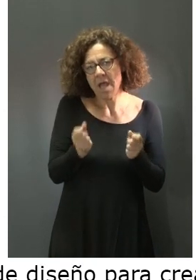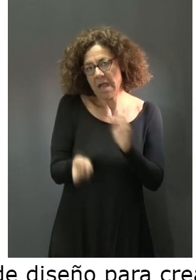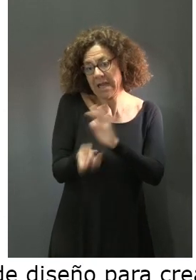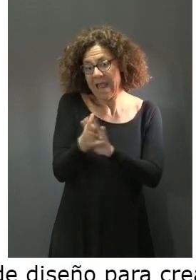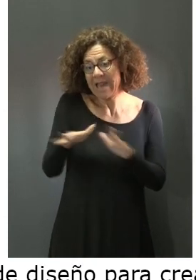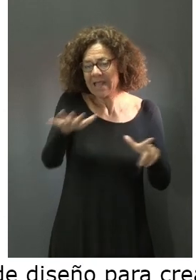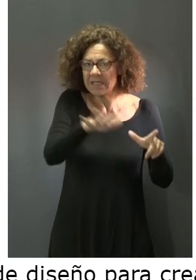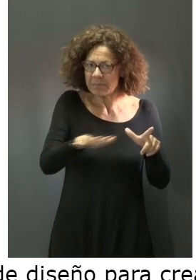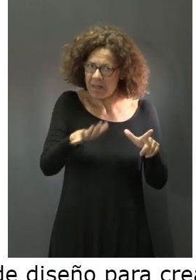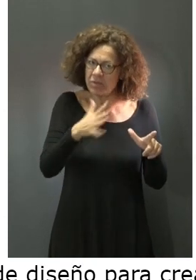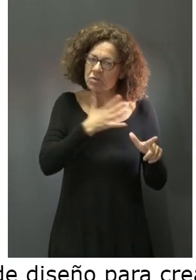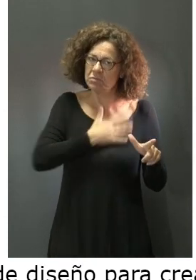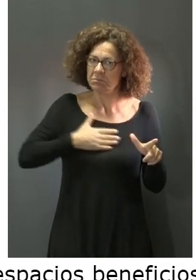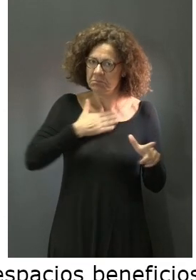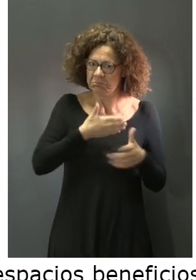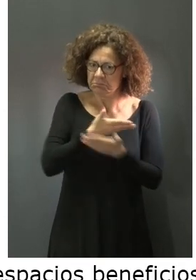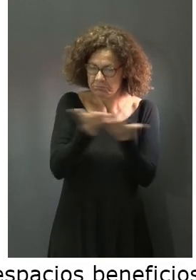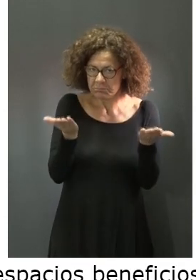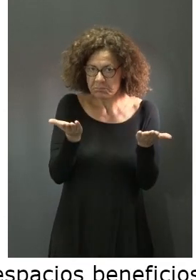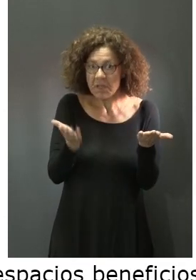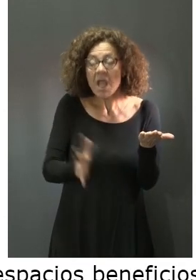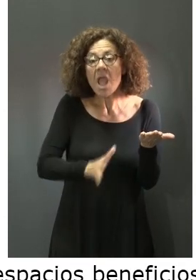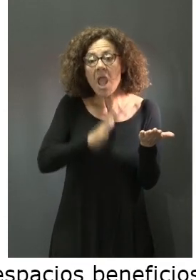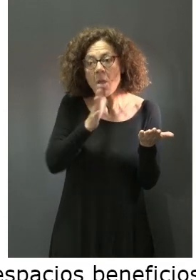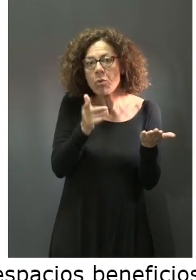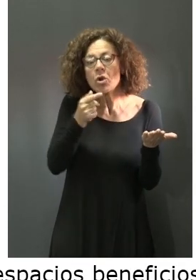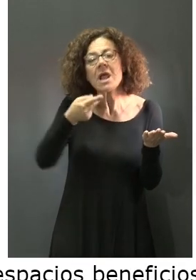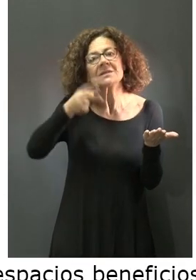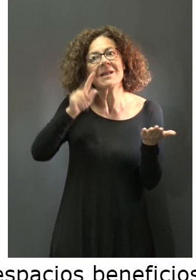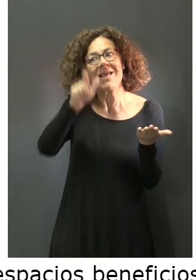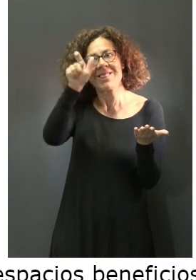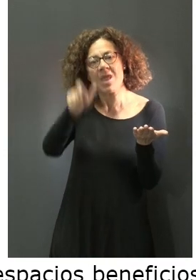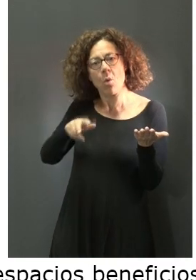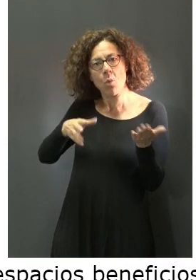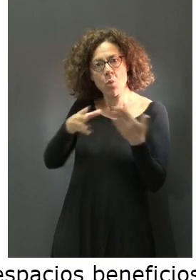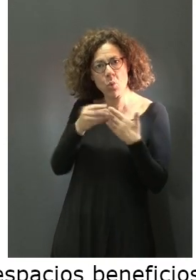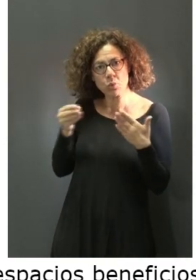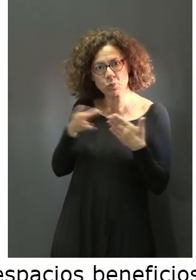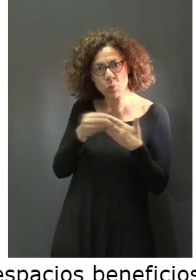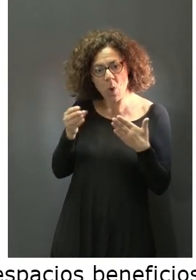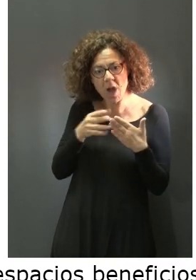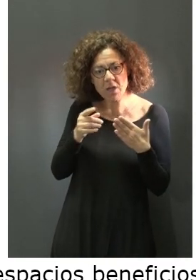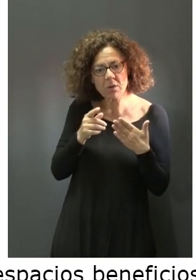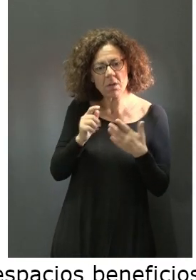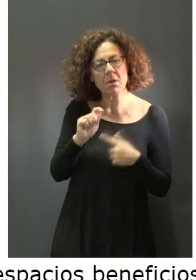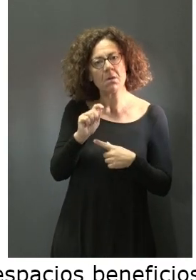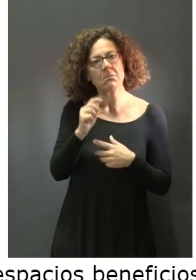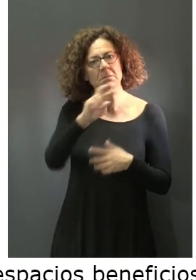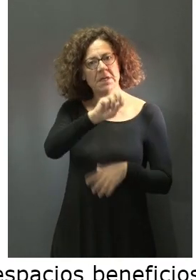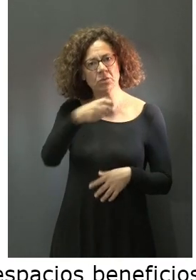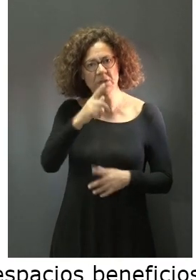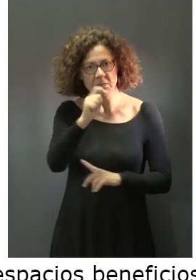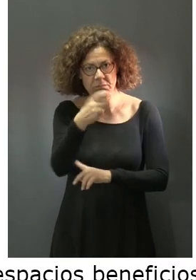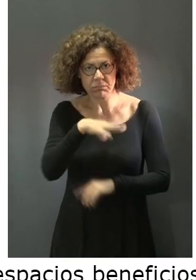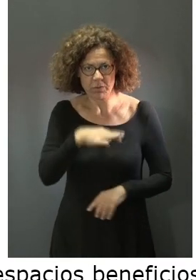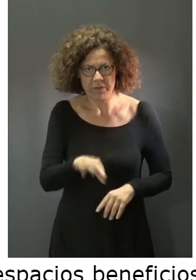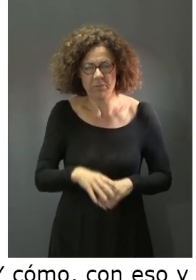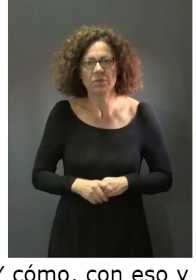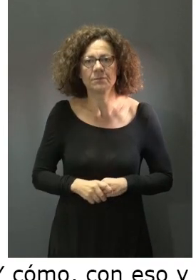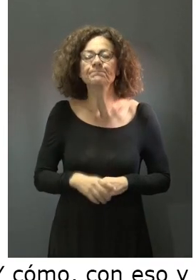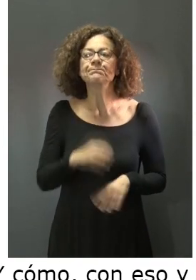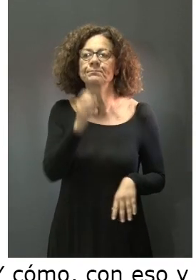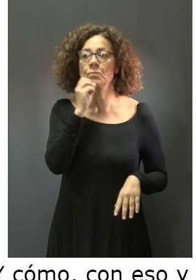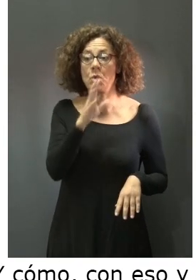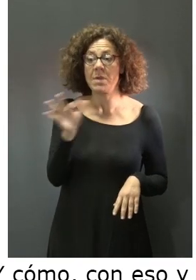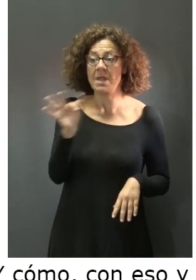Y cómo con eso y a través de la experiencia del usuario podemos llegar a una serie de resultados. Muy